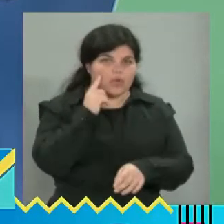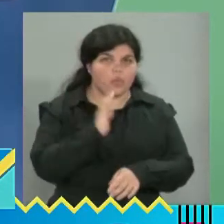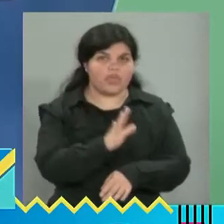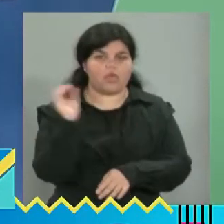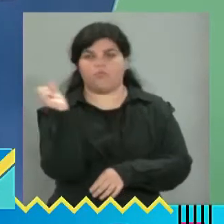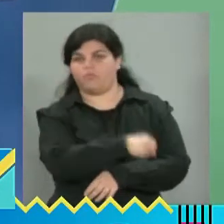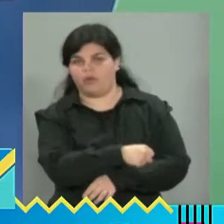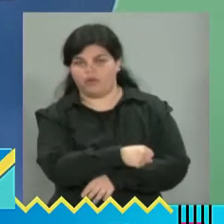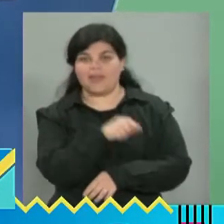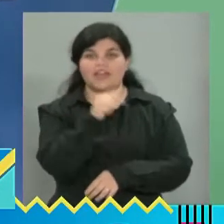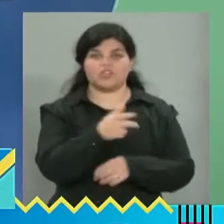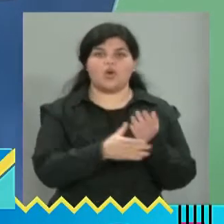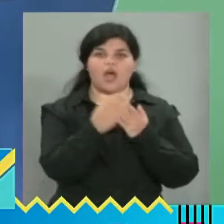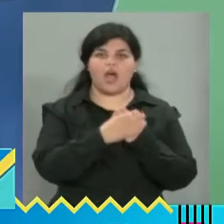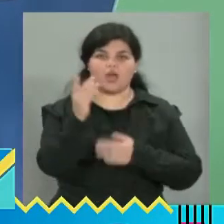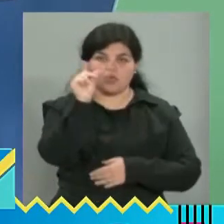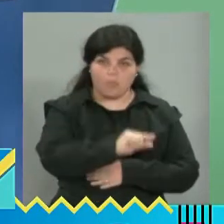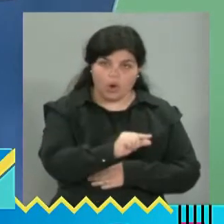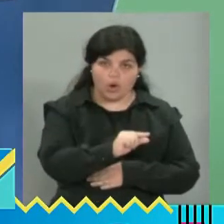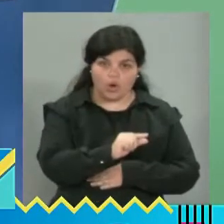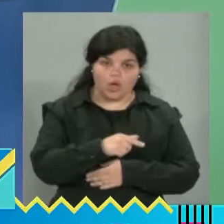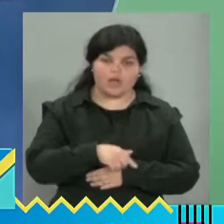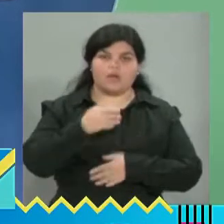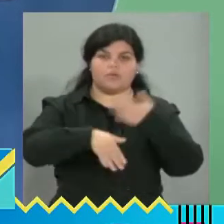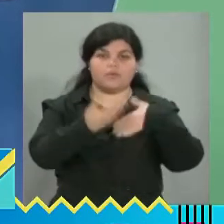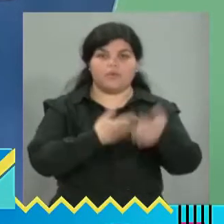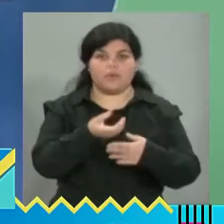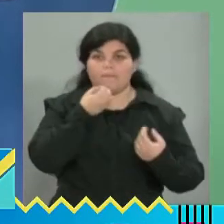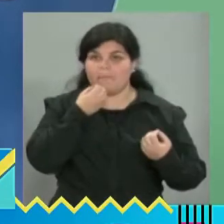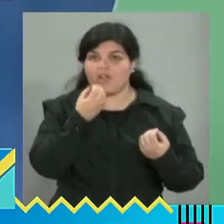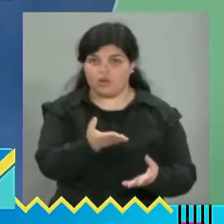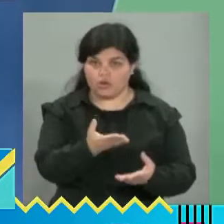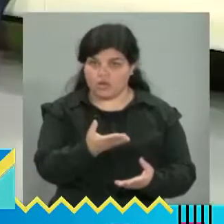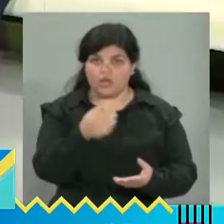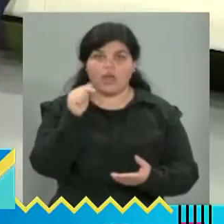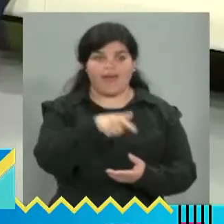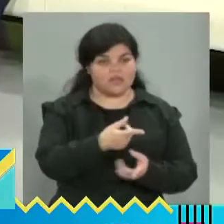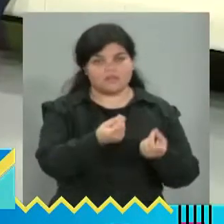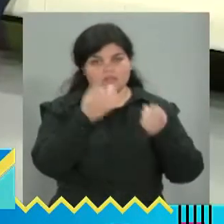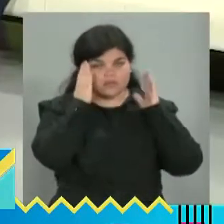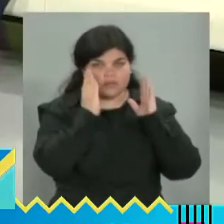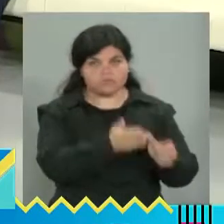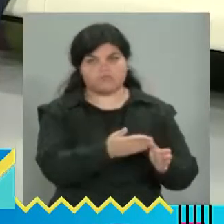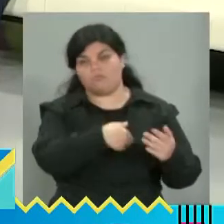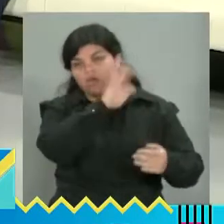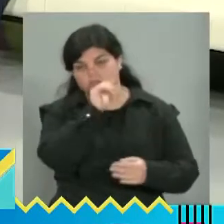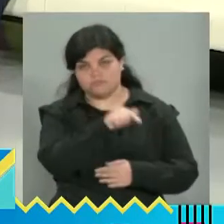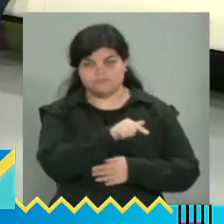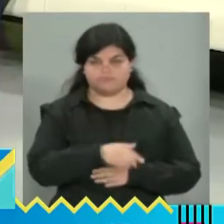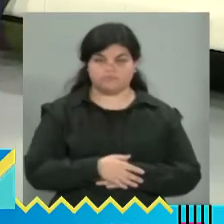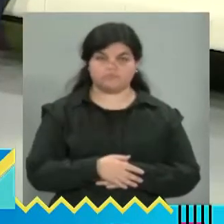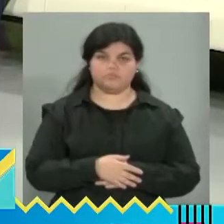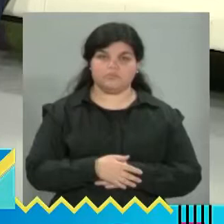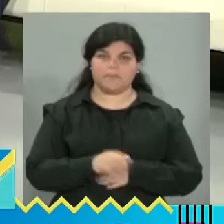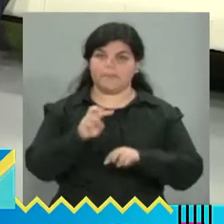tiene un menor costo pero el impacto es mucho mayor, y ahí es donde tenemos que entender que hay que hacer estos esfuerzos. Bien, en términos de